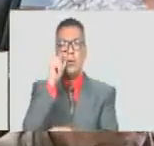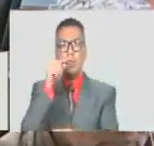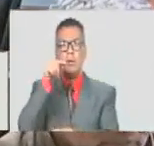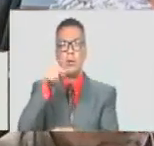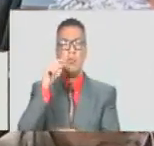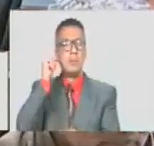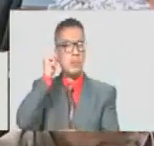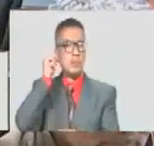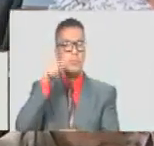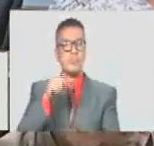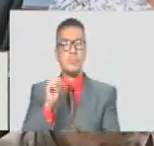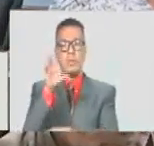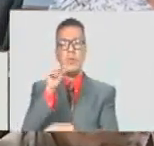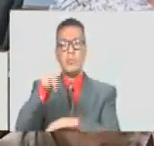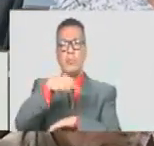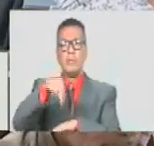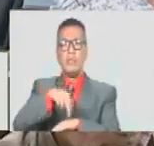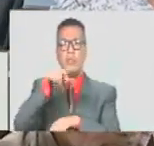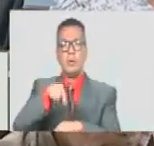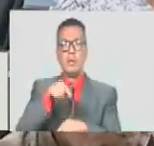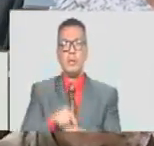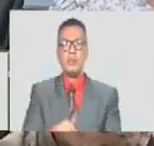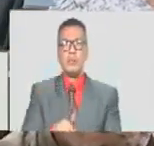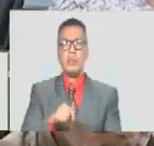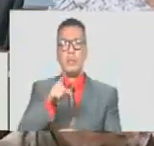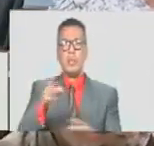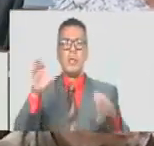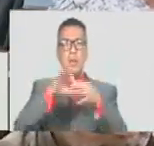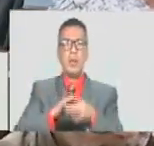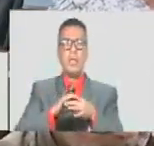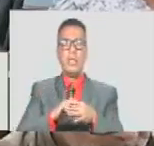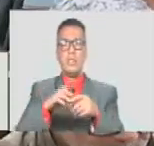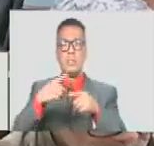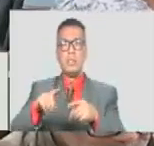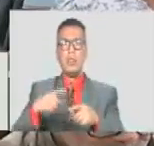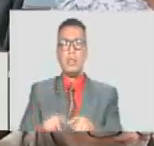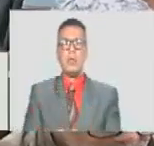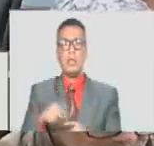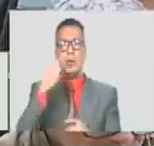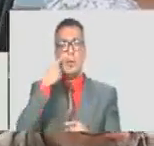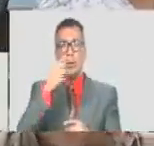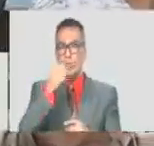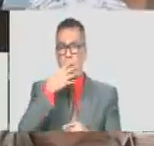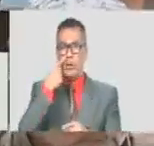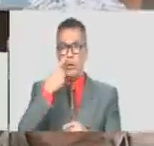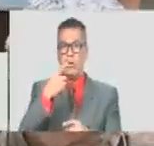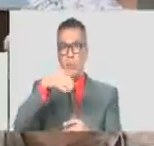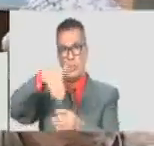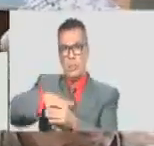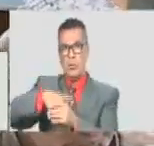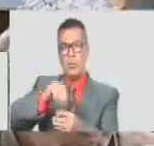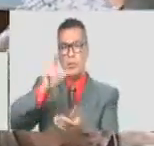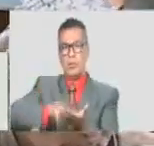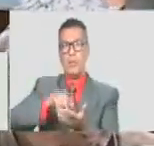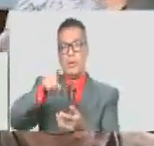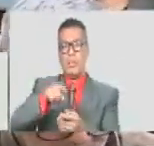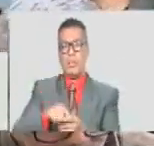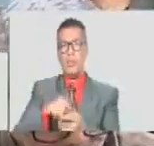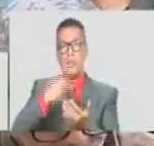esta Asamblea Nacional, esta Alianza Democrática ve con buenos ojos y vota a favor de